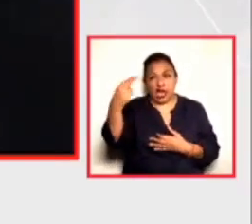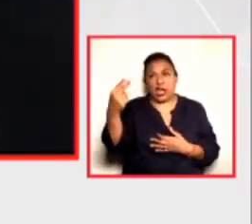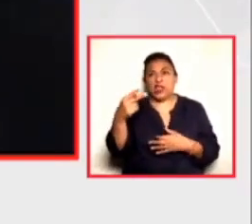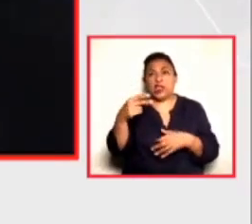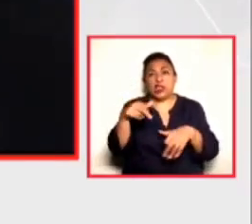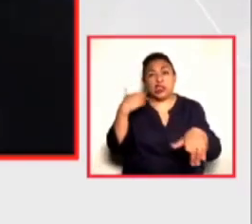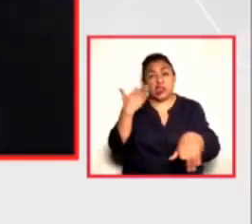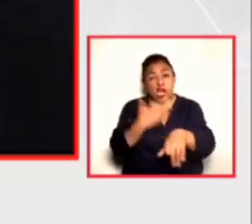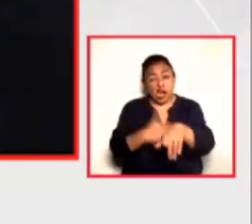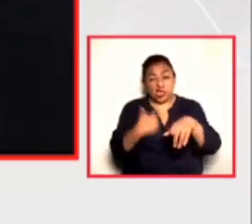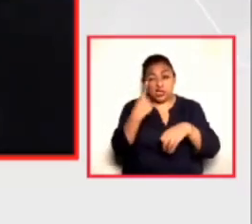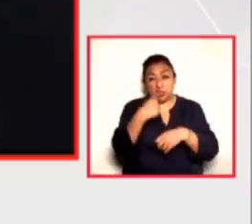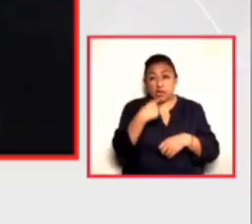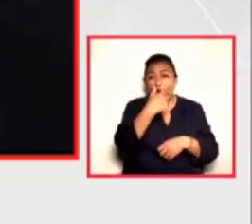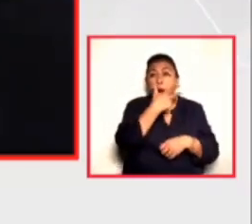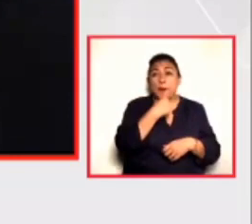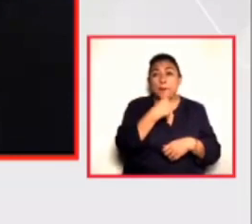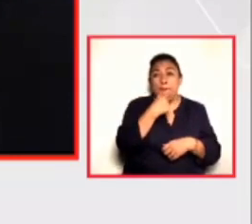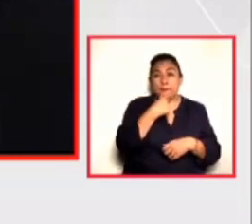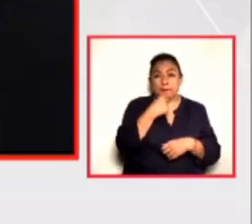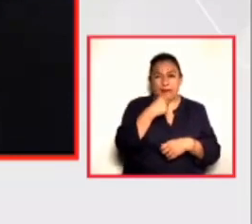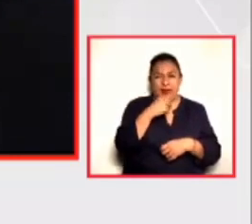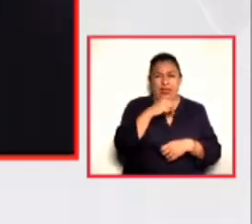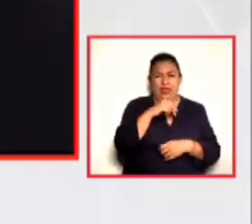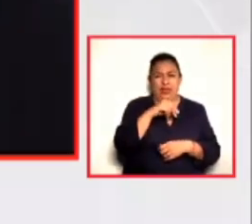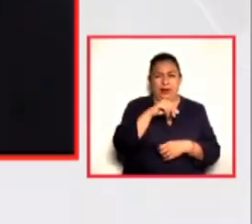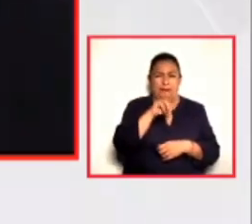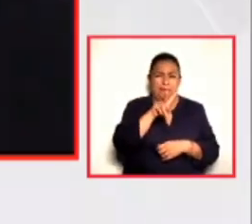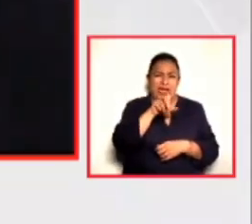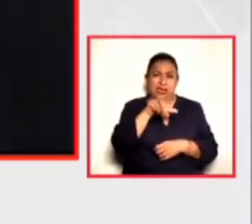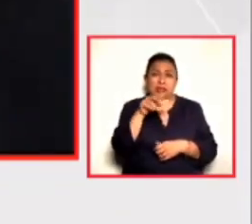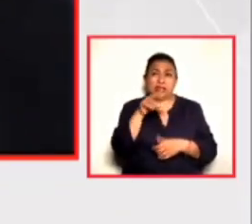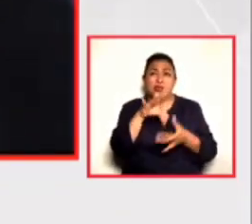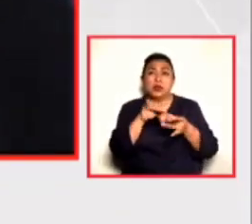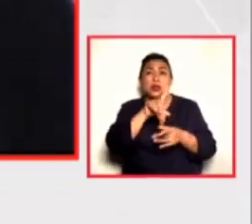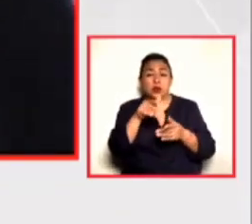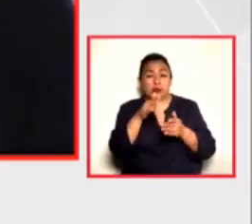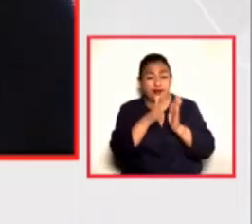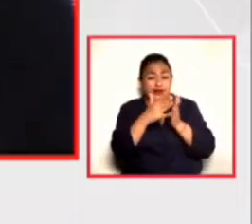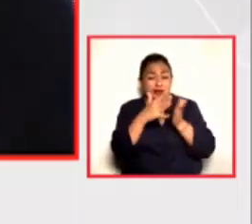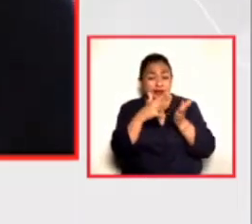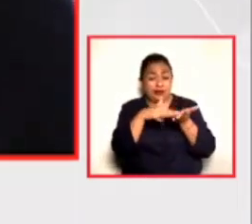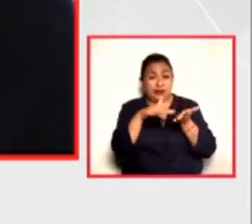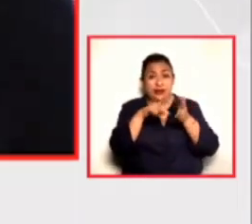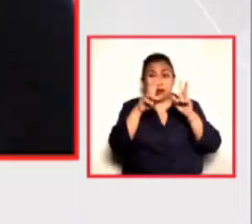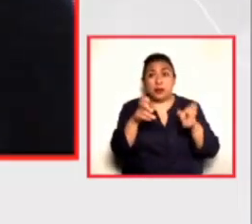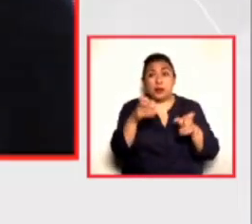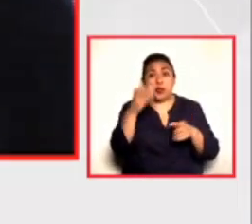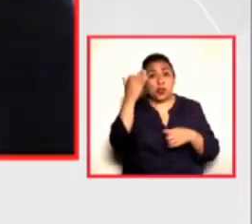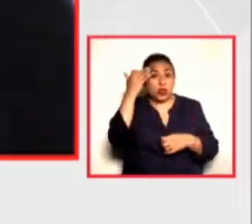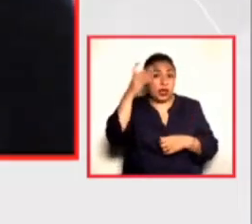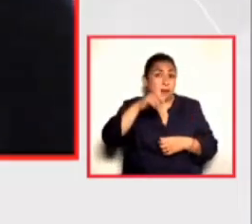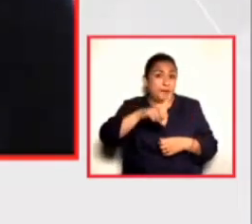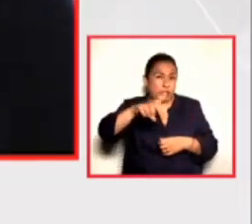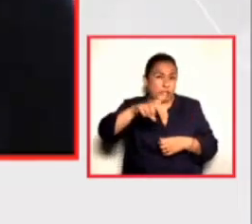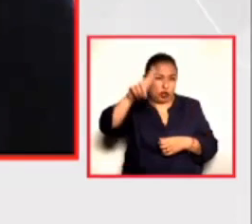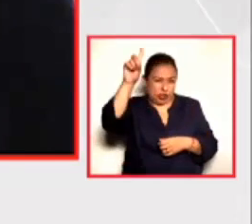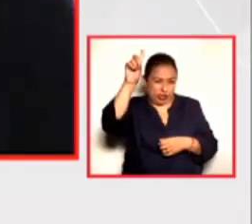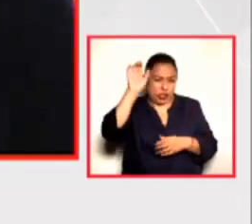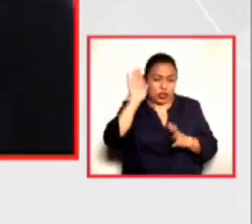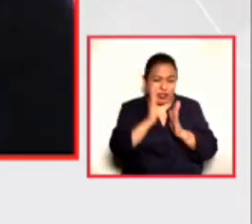José Luis Valencia delineó lo que sería posteriormente su libro Los Tiempos de Dios, que es el libro al que me refiero,